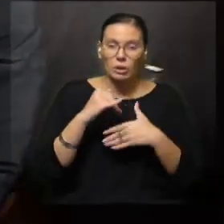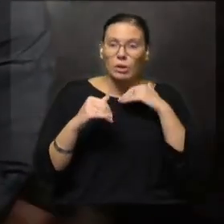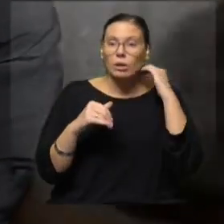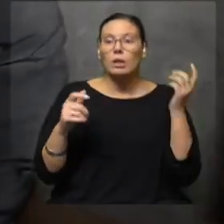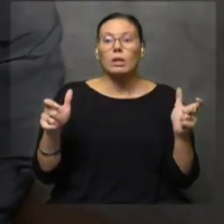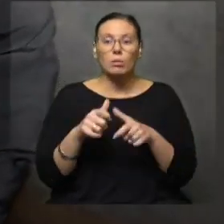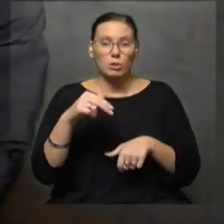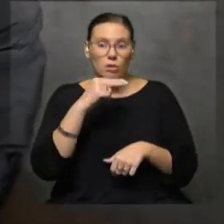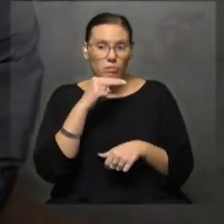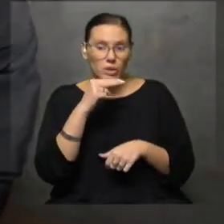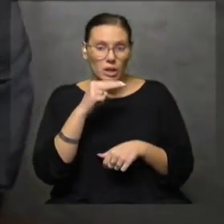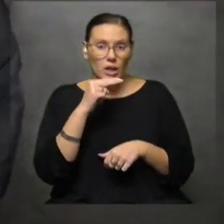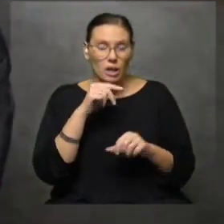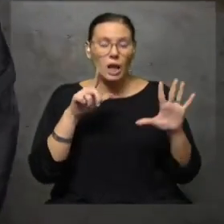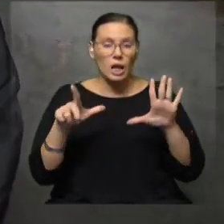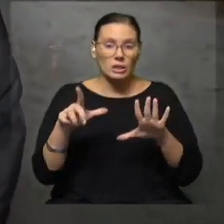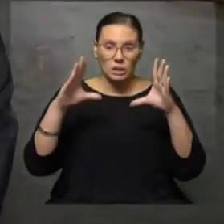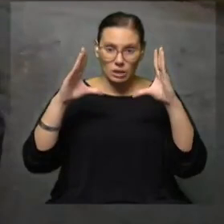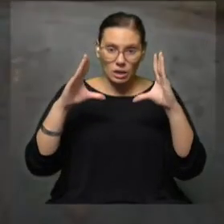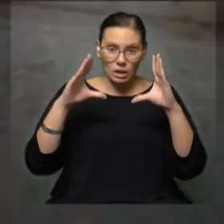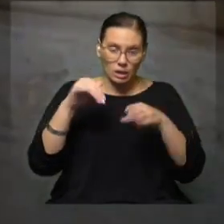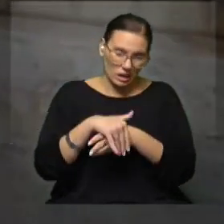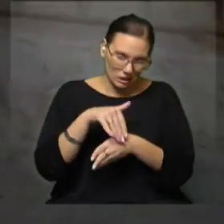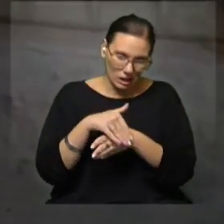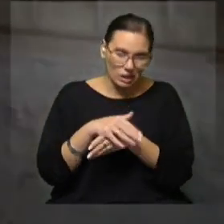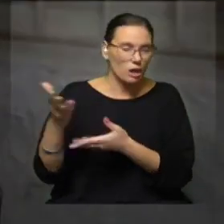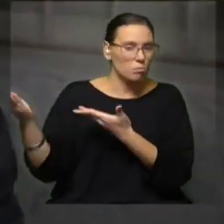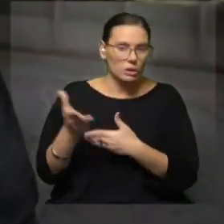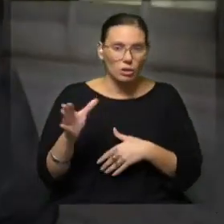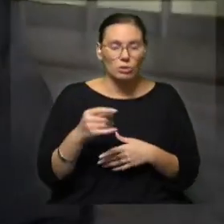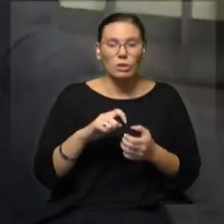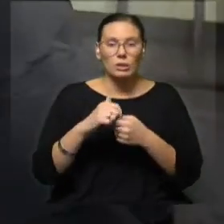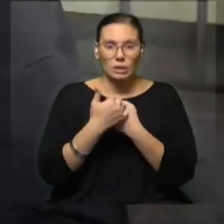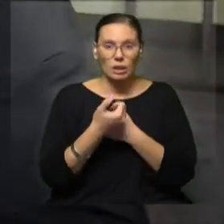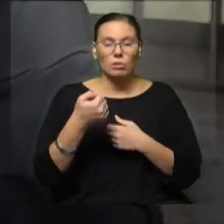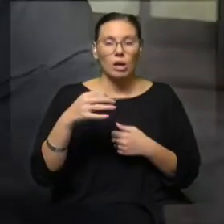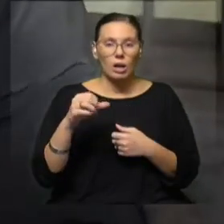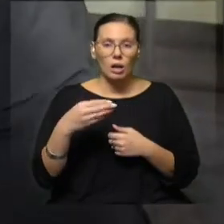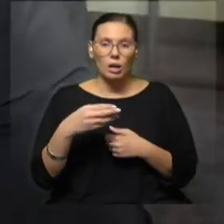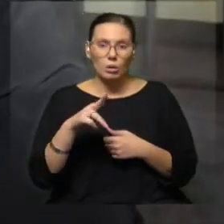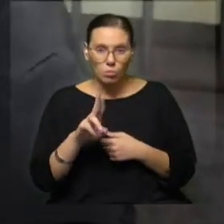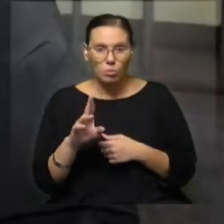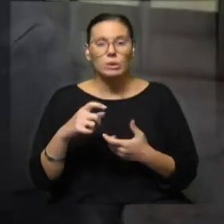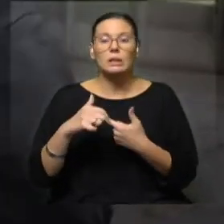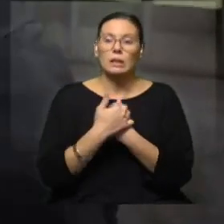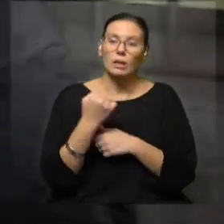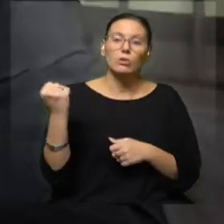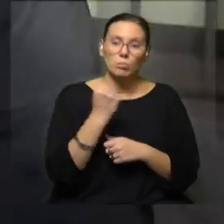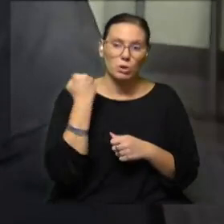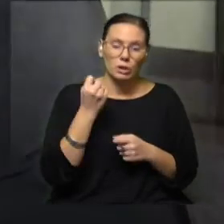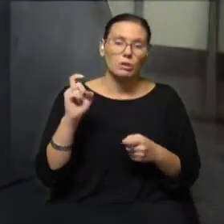reunión este viernes a las 19 horas, que están todos invitados en el sindicato de EBU, sindicato emblemático,